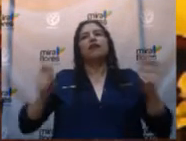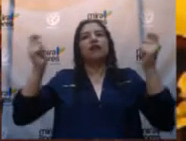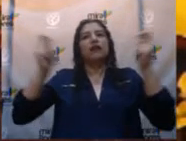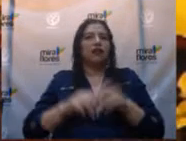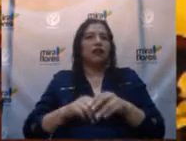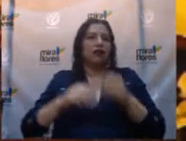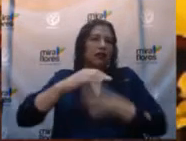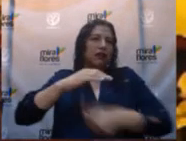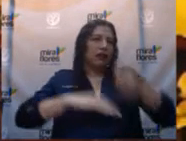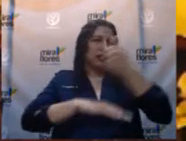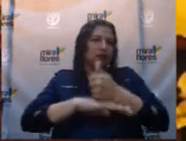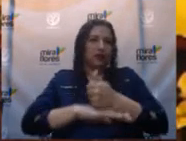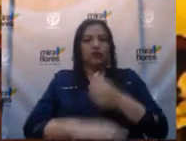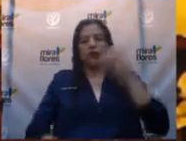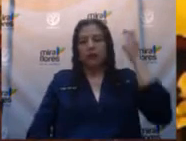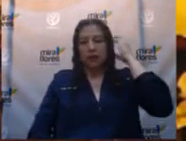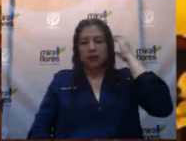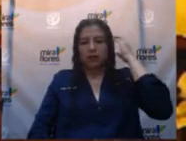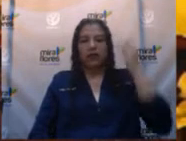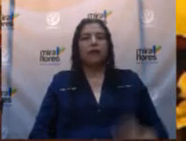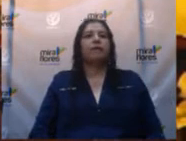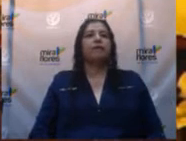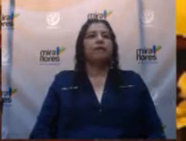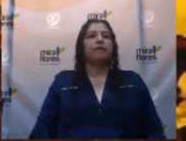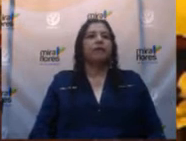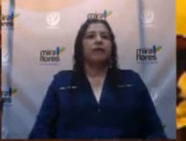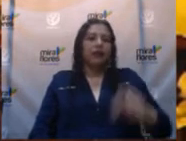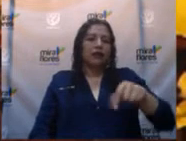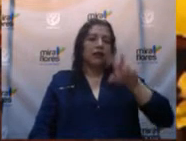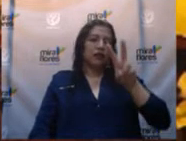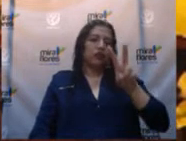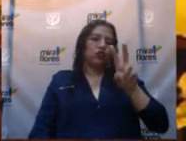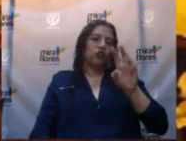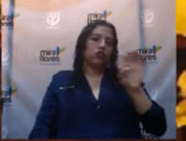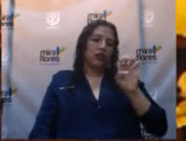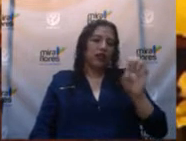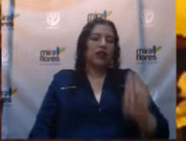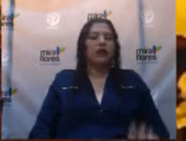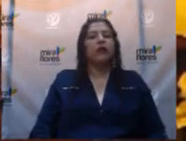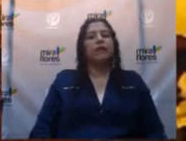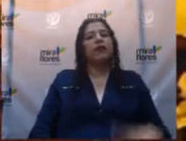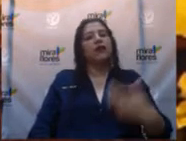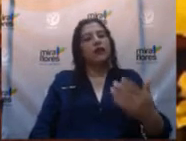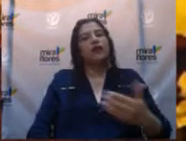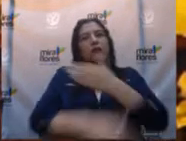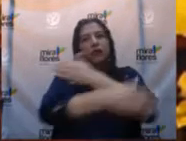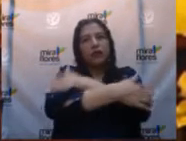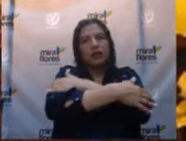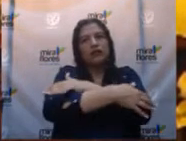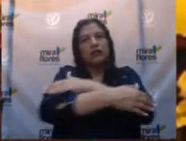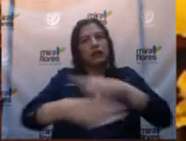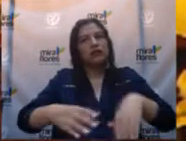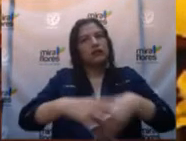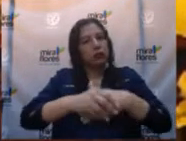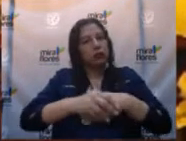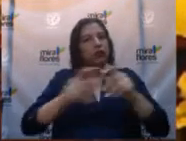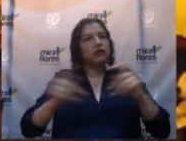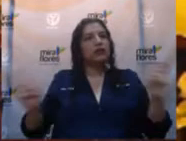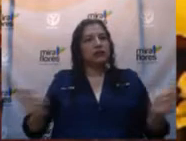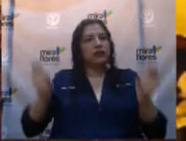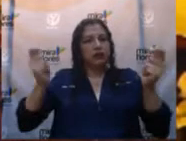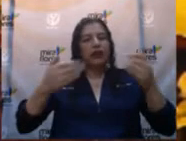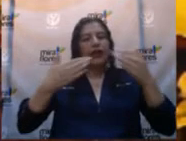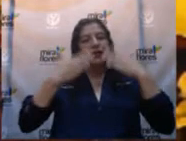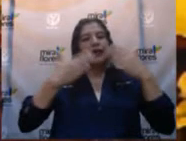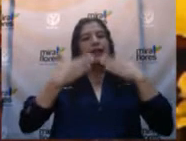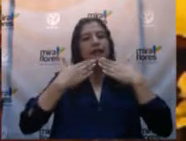del Distrito de Miraflores, el próximo 2 de enero. Reiterando usted mi felicitación por tan grato acontecimiento y agradezco